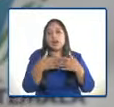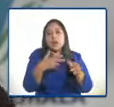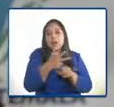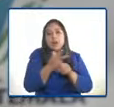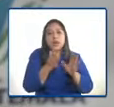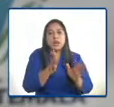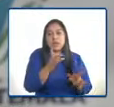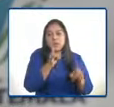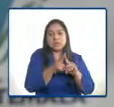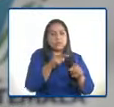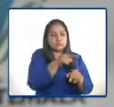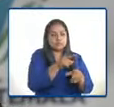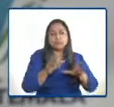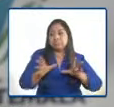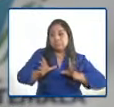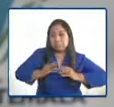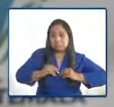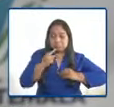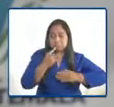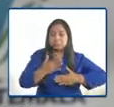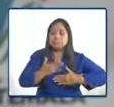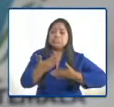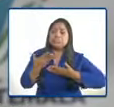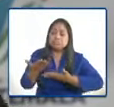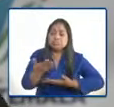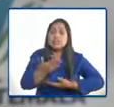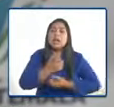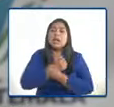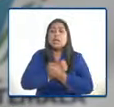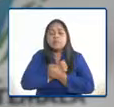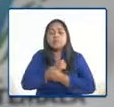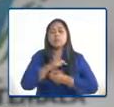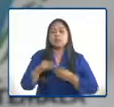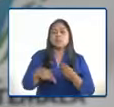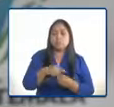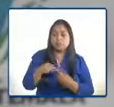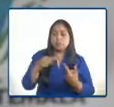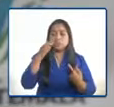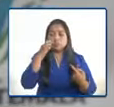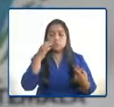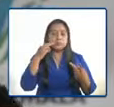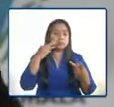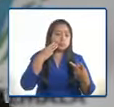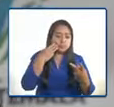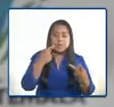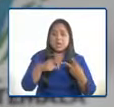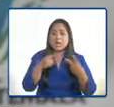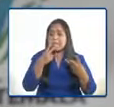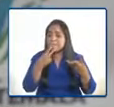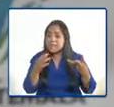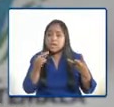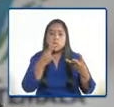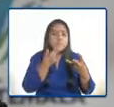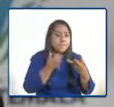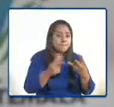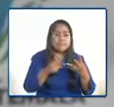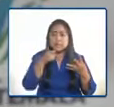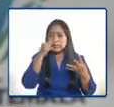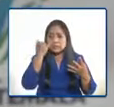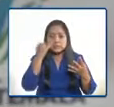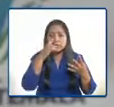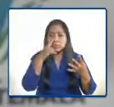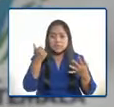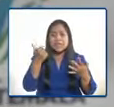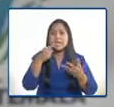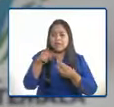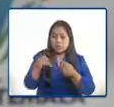dar ese amor de una familia, poder tener un padre, una madre, hermanos, tíos, tías,